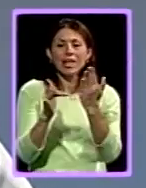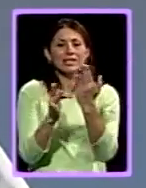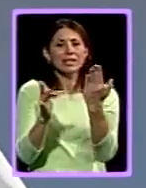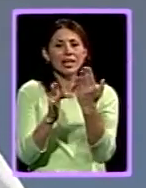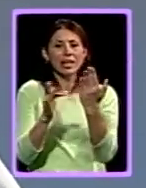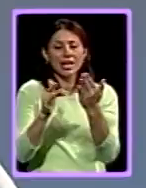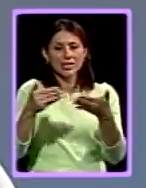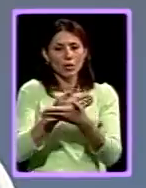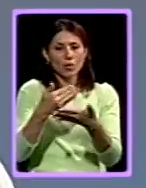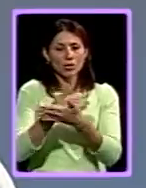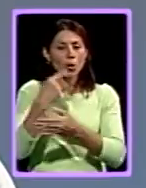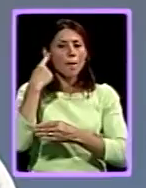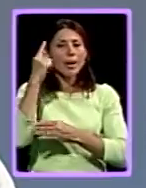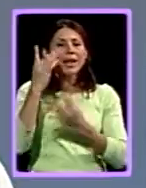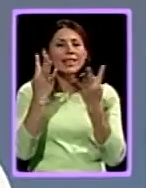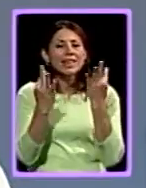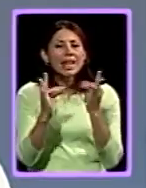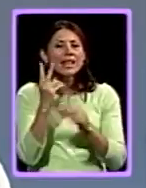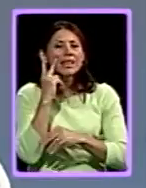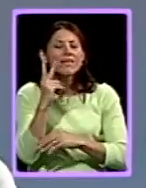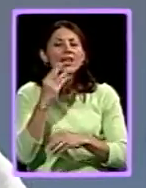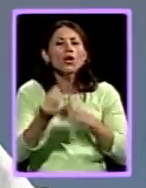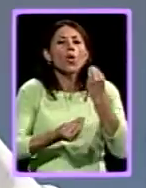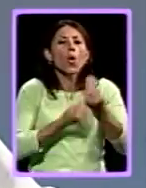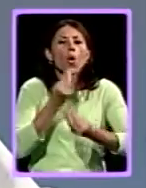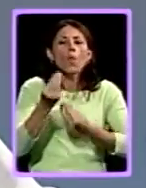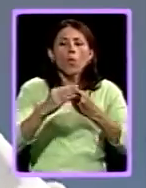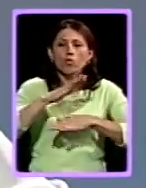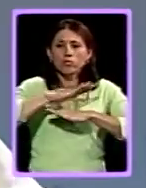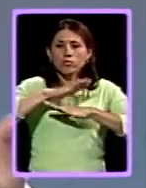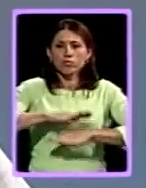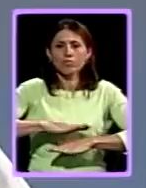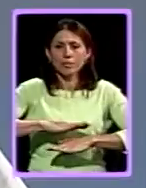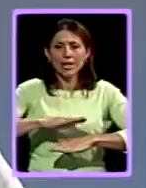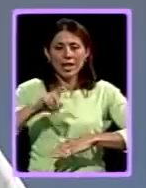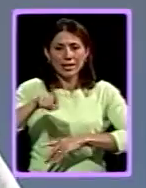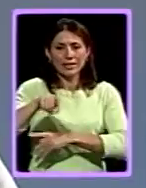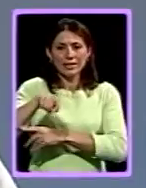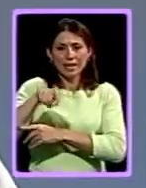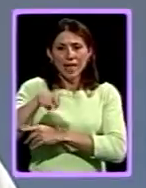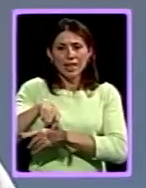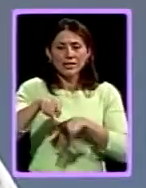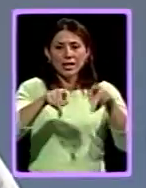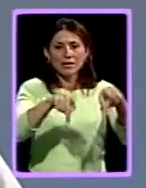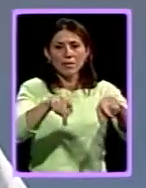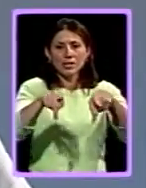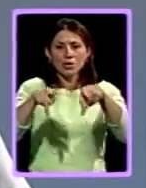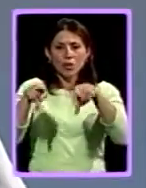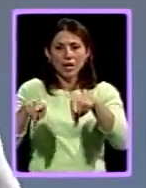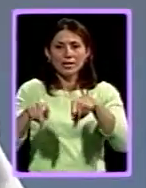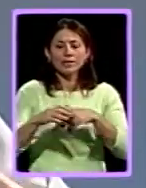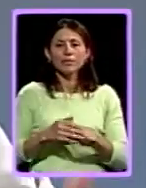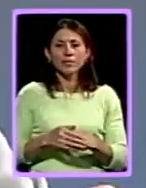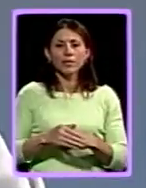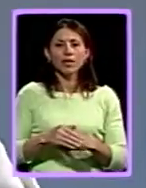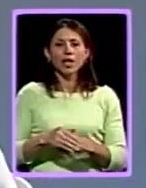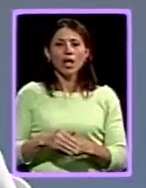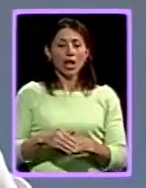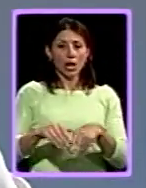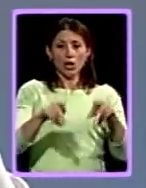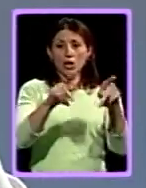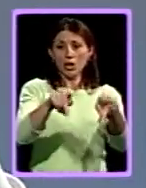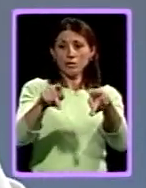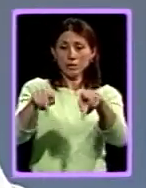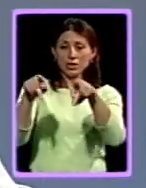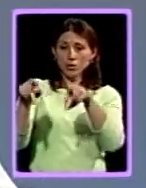innovación para tratar de ver cómo determinamos y cómo satisfacemos mejor las necesidades de las personas. Nuestros clientes es en lo que